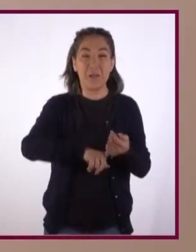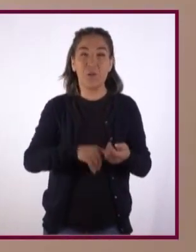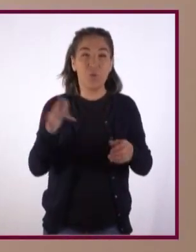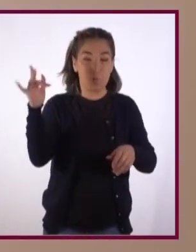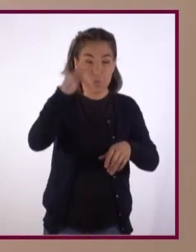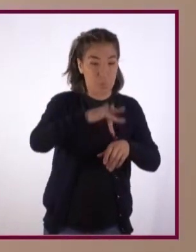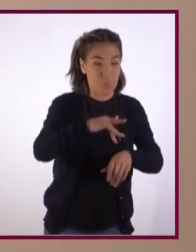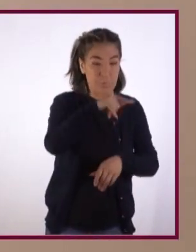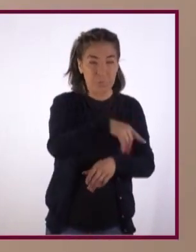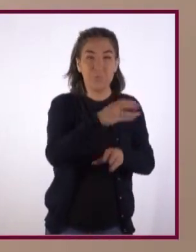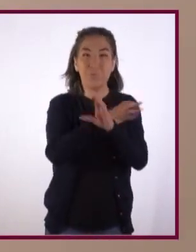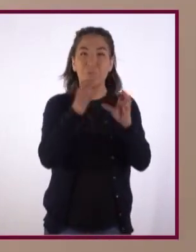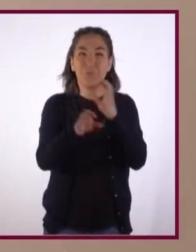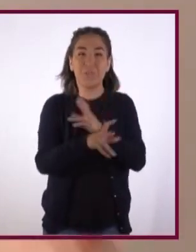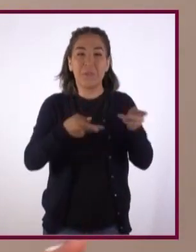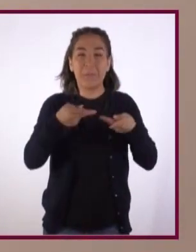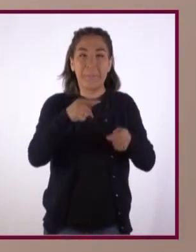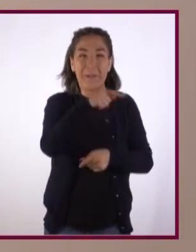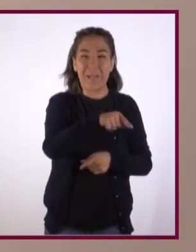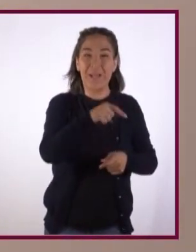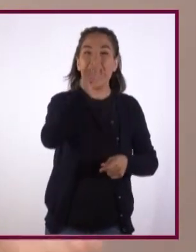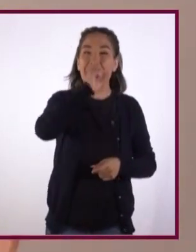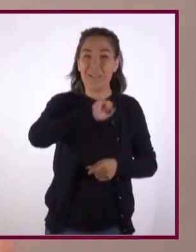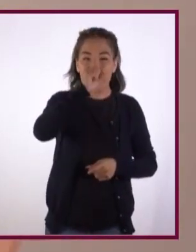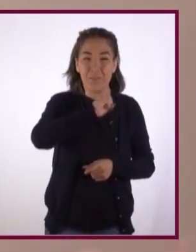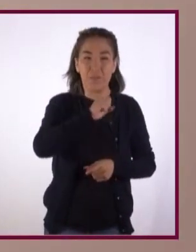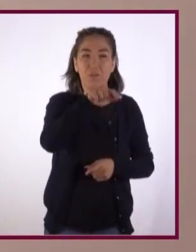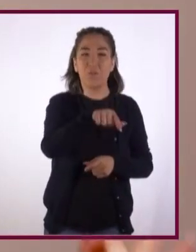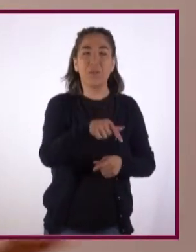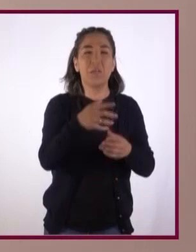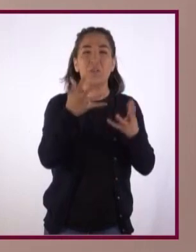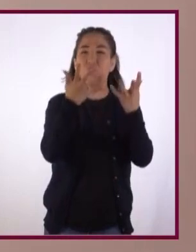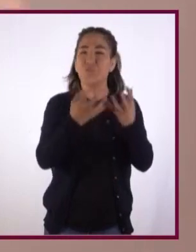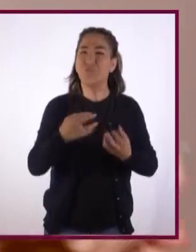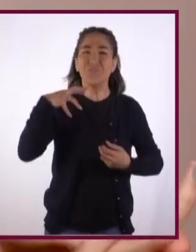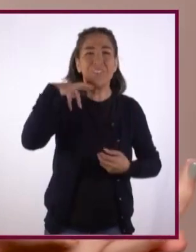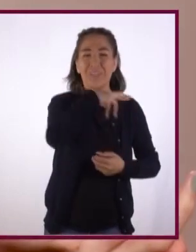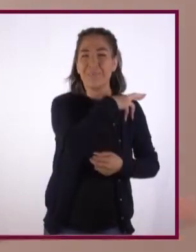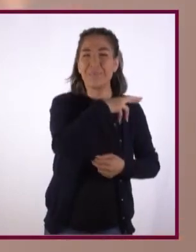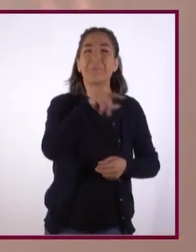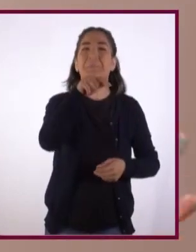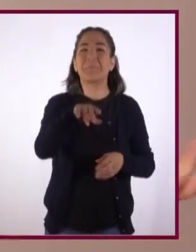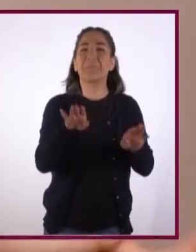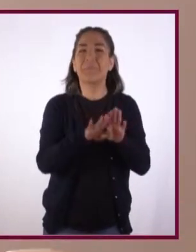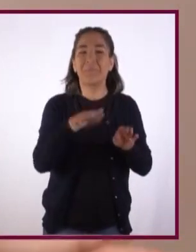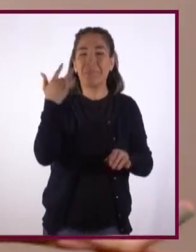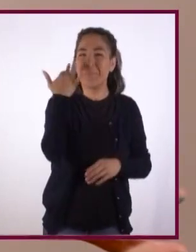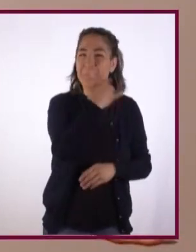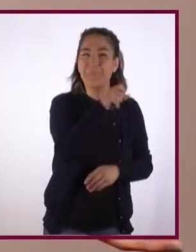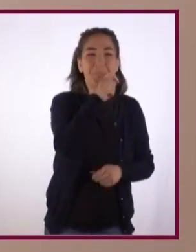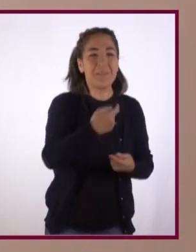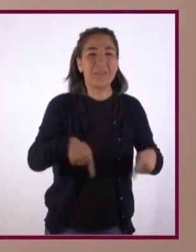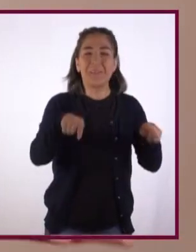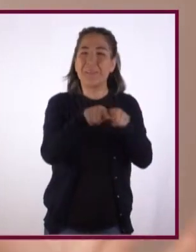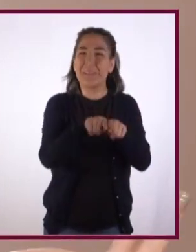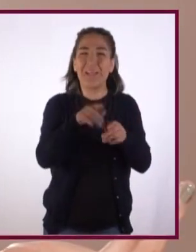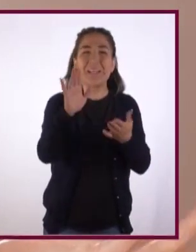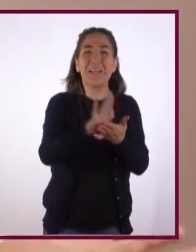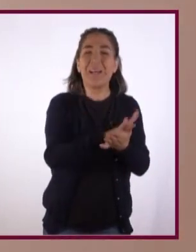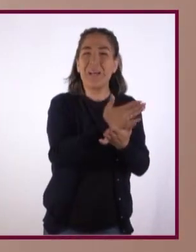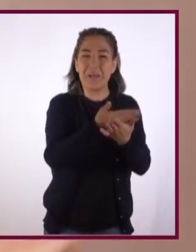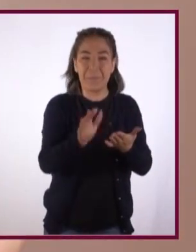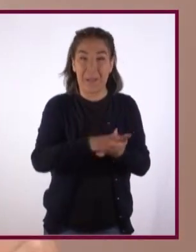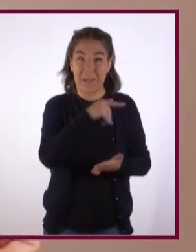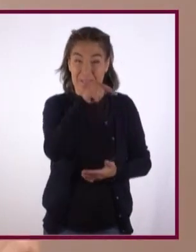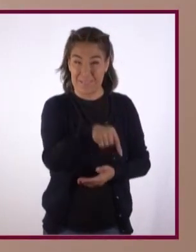entrar en contacto con la preparación cremosa del helado, esta se congela de inmediato conservando su rico sabor y textura cremosa.